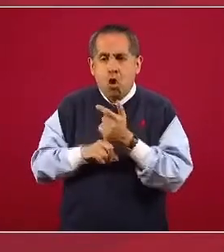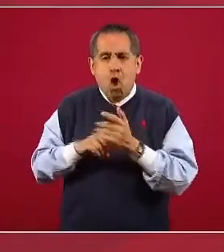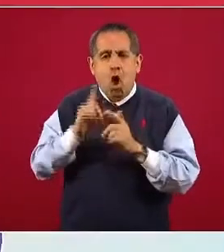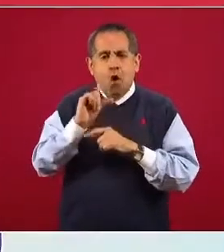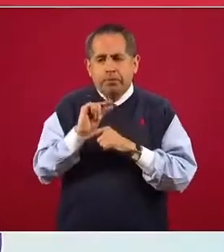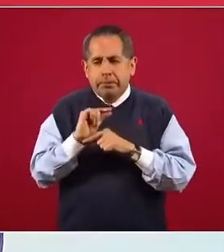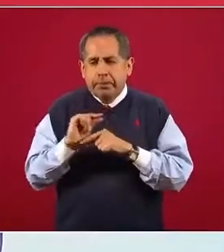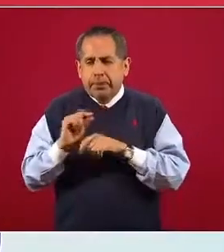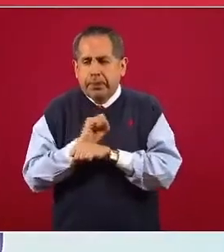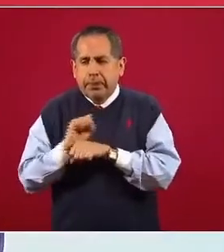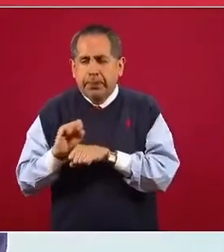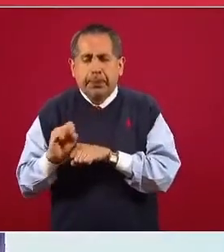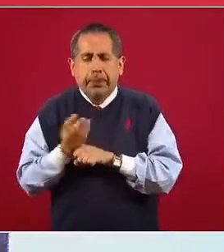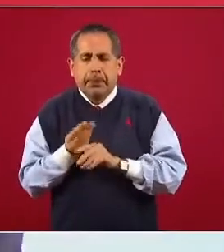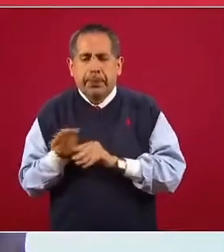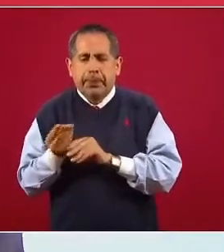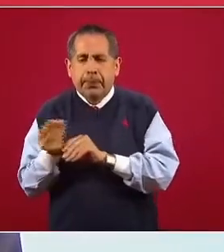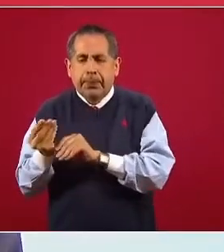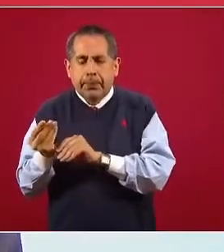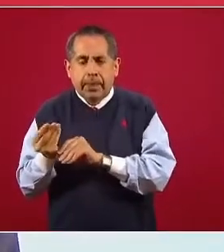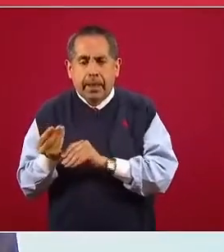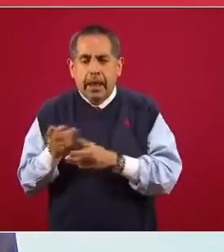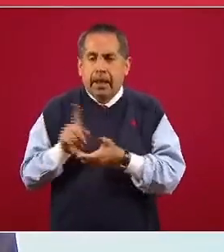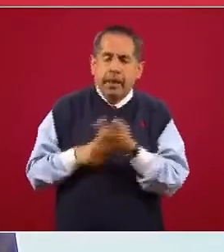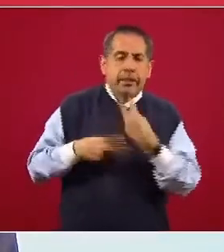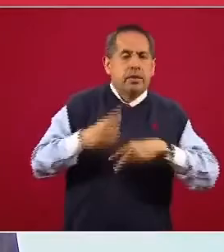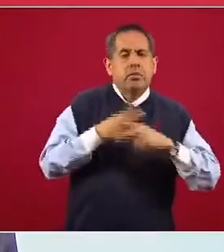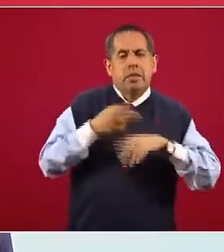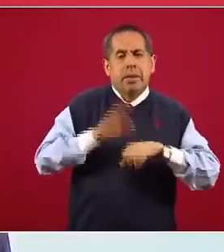calibre, y pueden dar efectivamente algunas lesiones